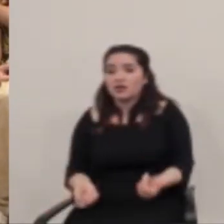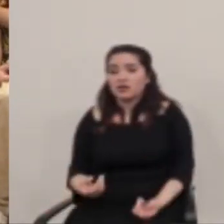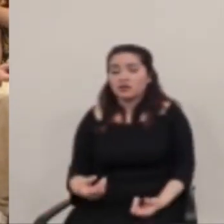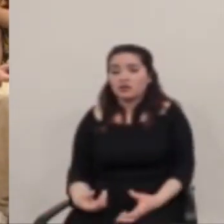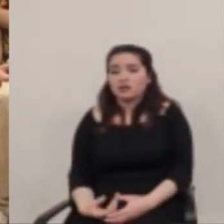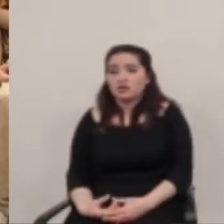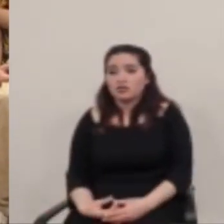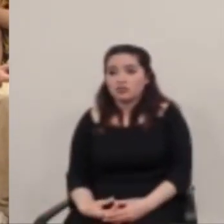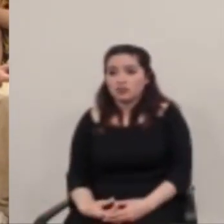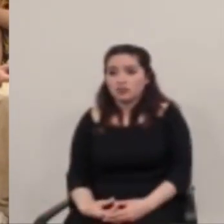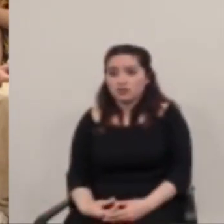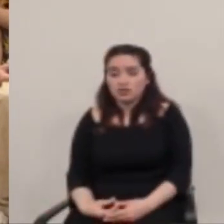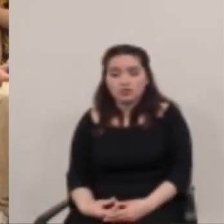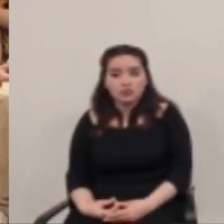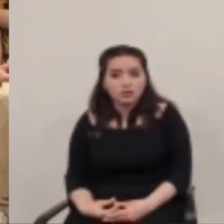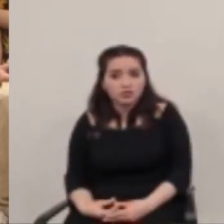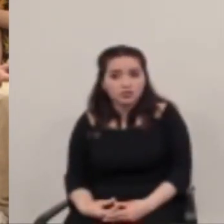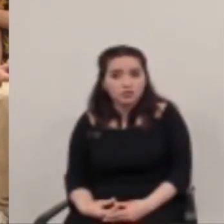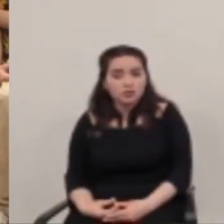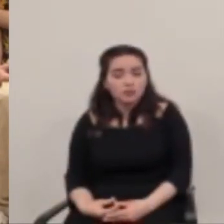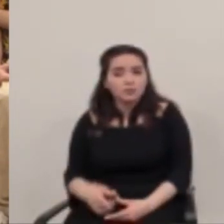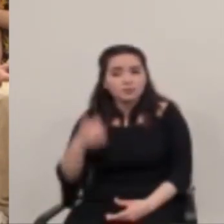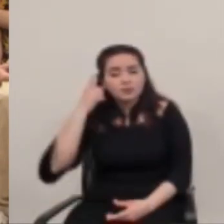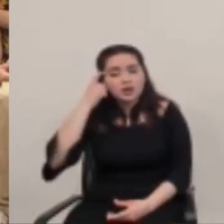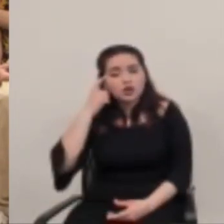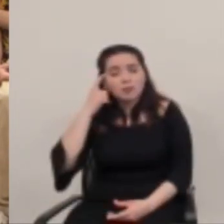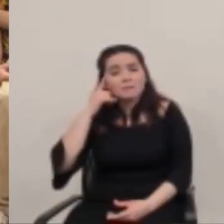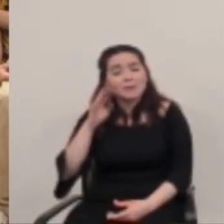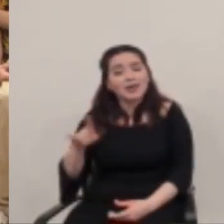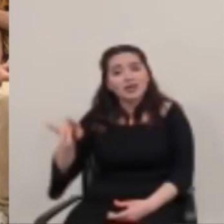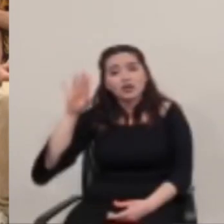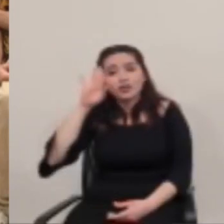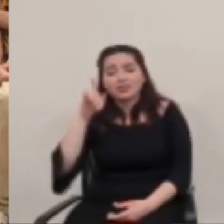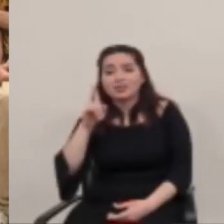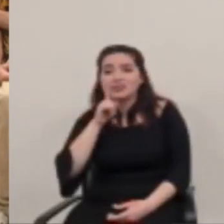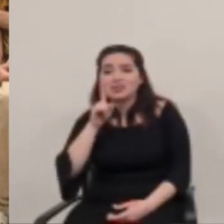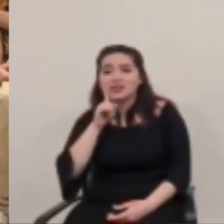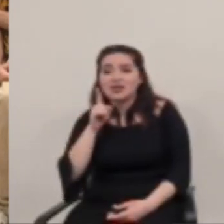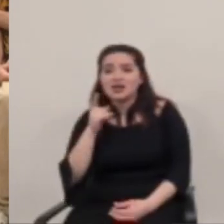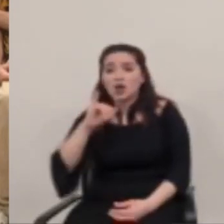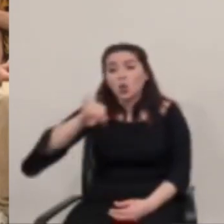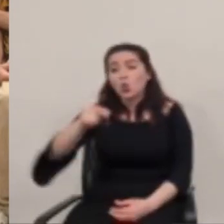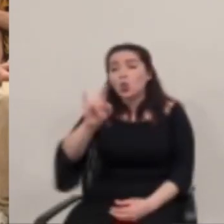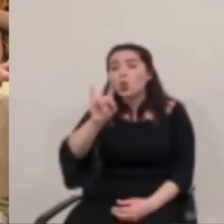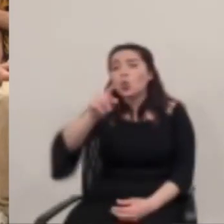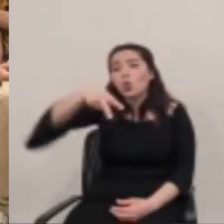ahí el tema, que no tenían acceso a eso, pero me imagino que tienen las colaciones en la Junji,